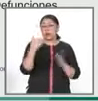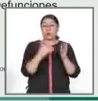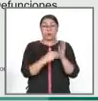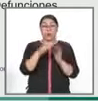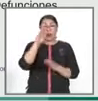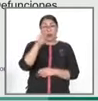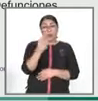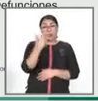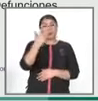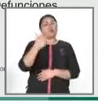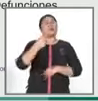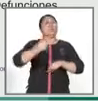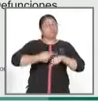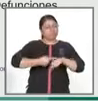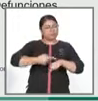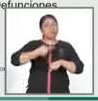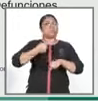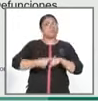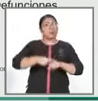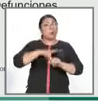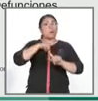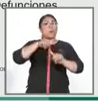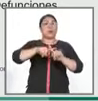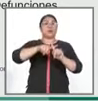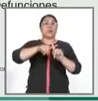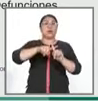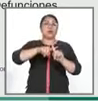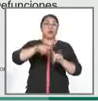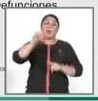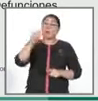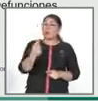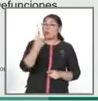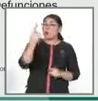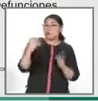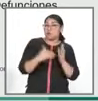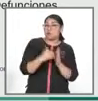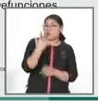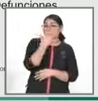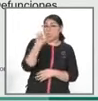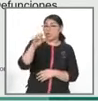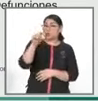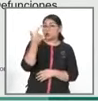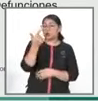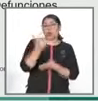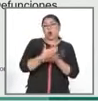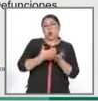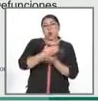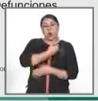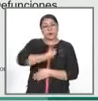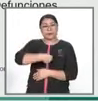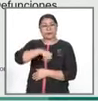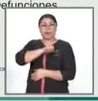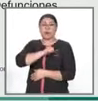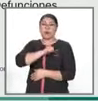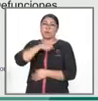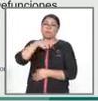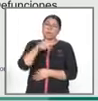24098 han sido confirmados 21512 recuperados Y lamentablemente